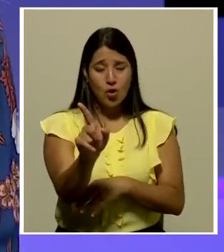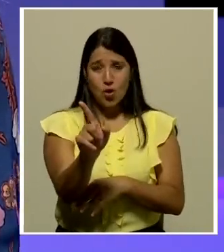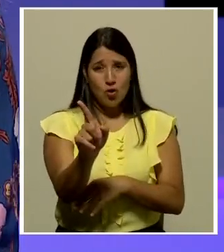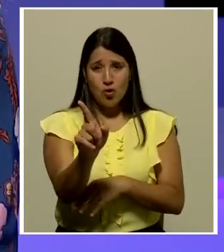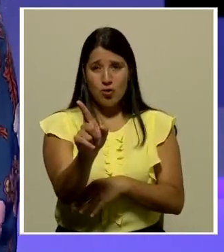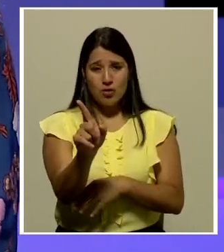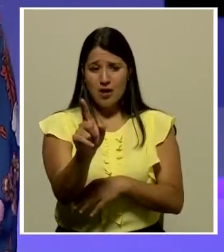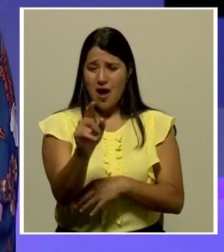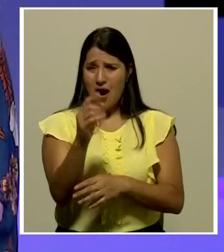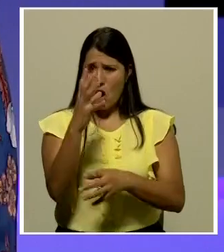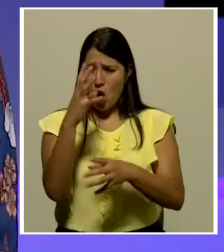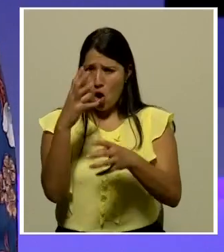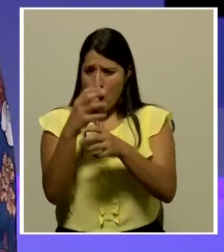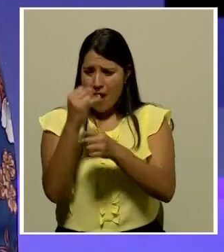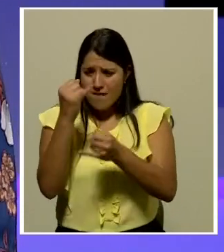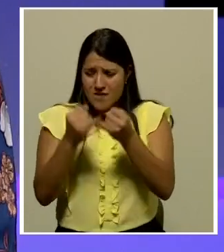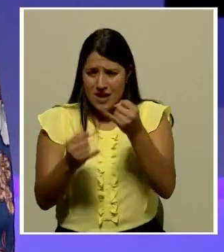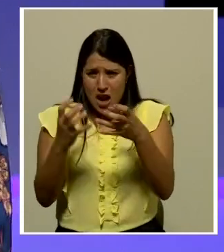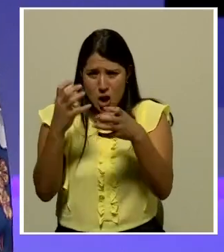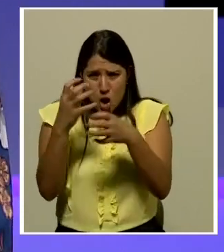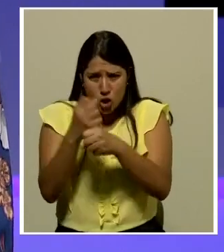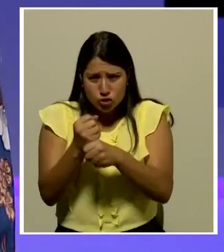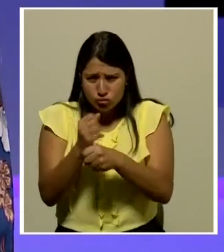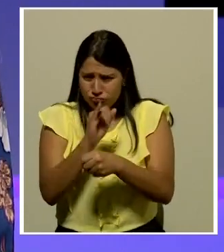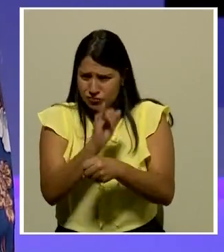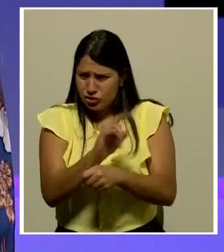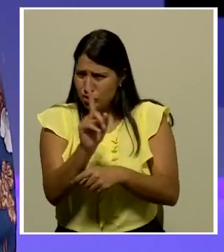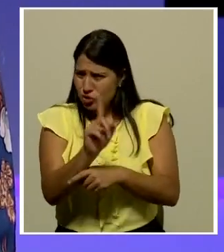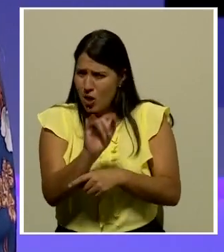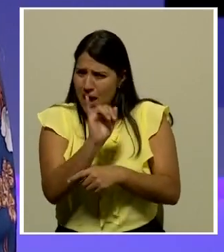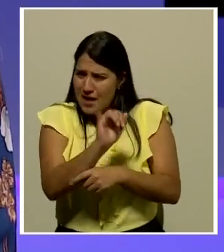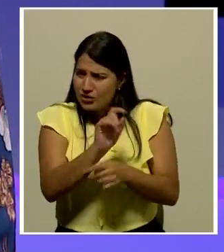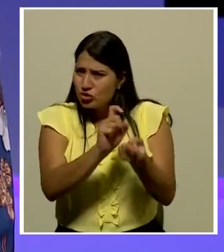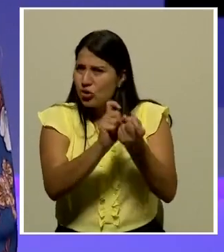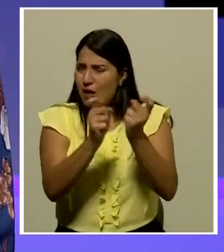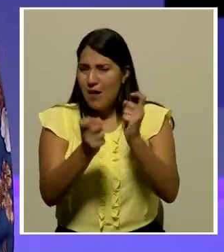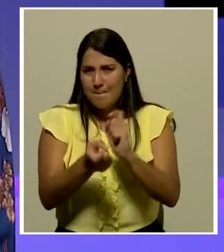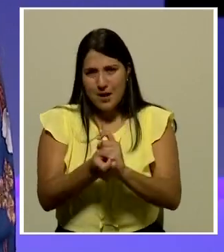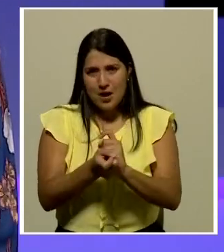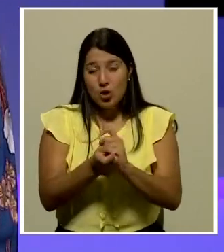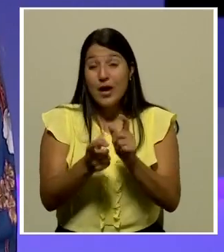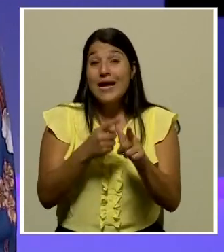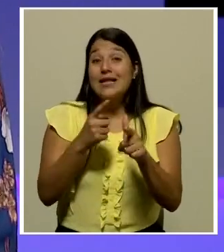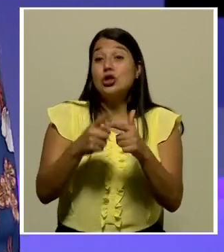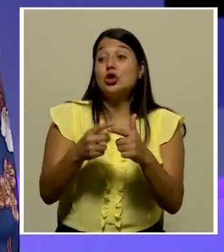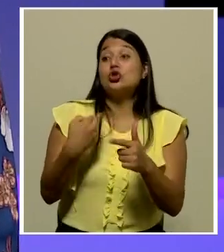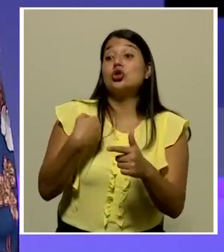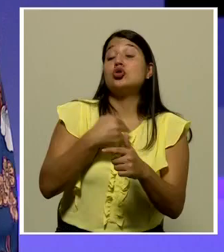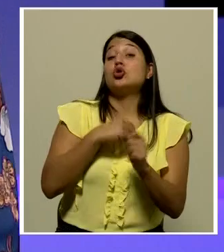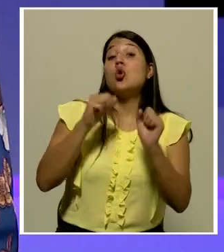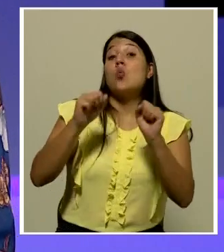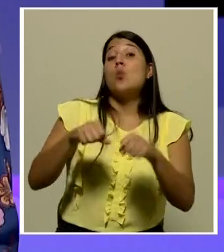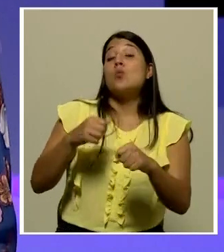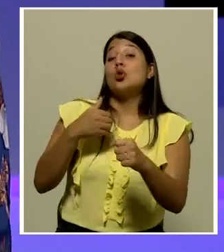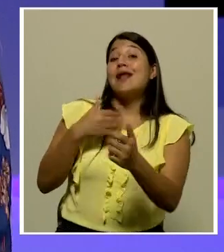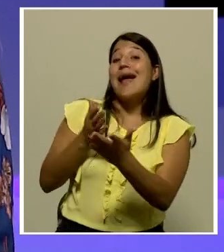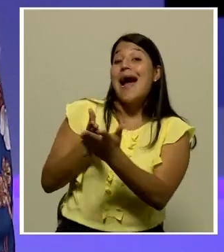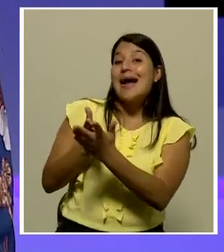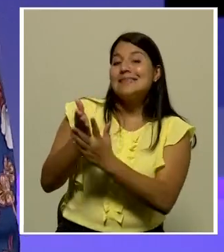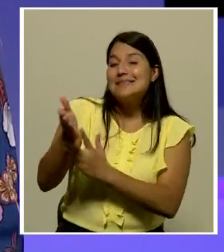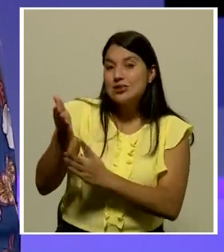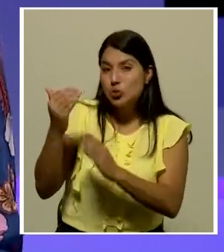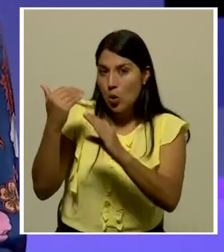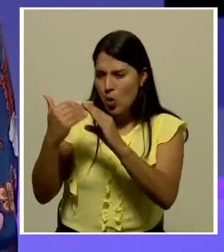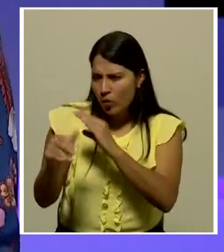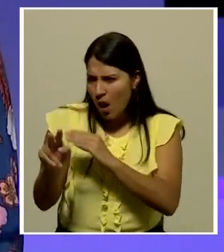informe de la Policía Judicial. A ese correo de don Walter fue que tuvimos acceso en el semanario Universidad e hicimos la